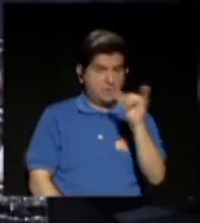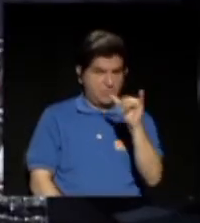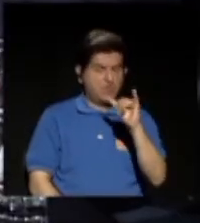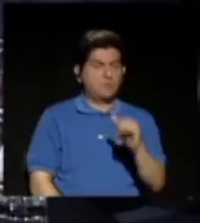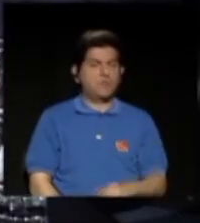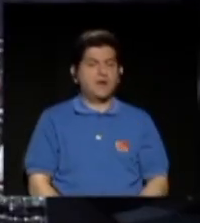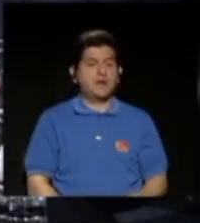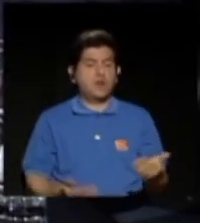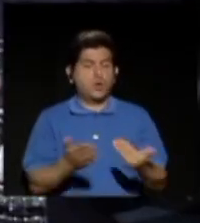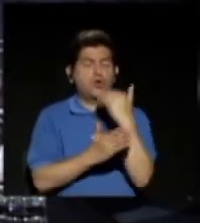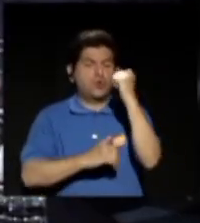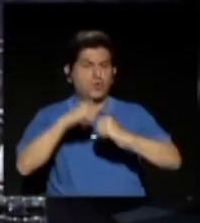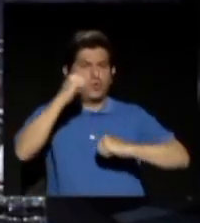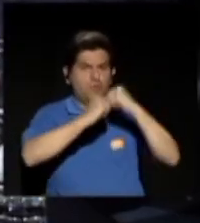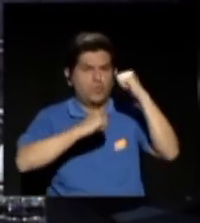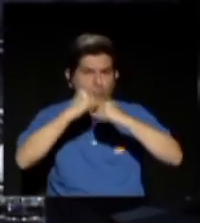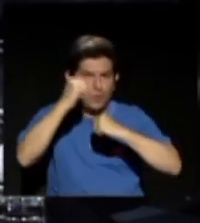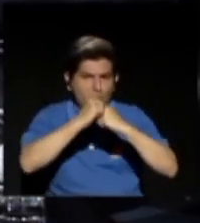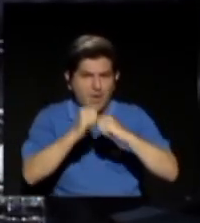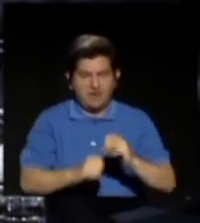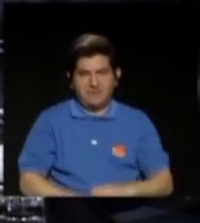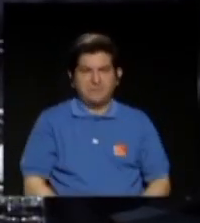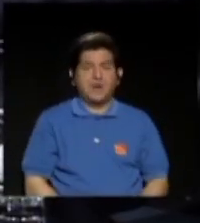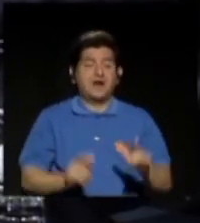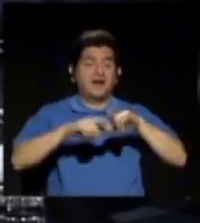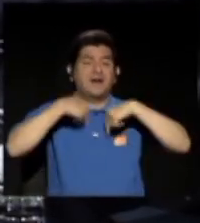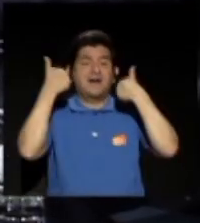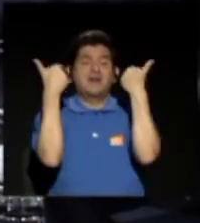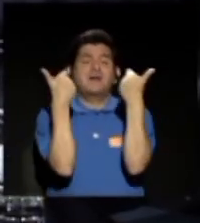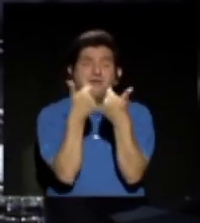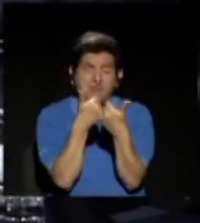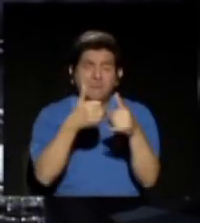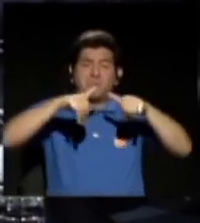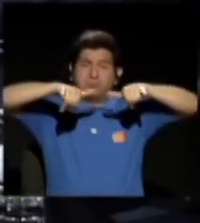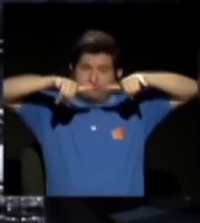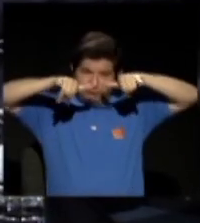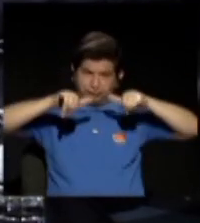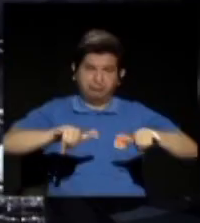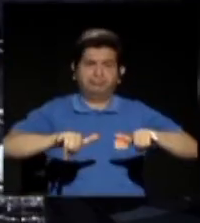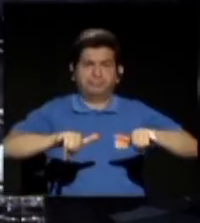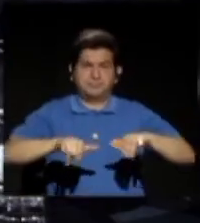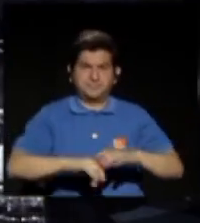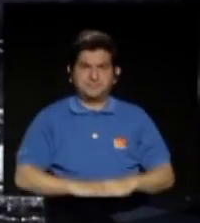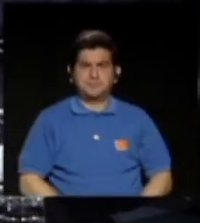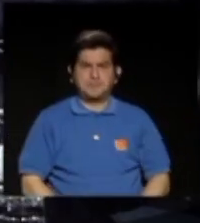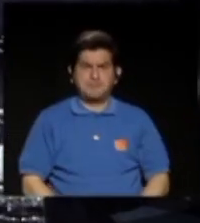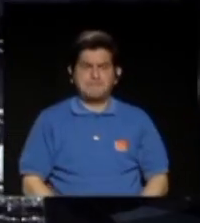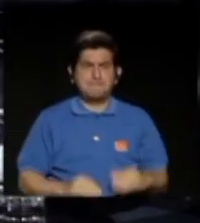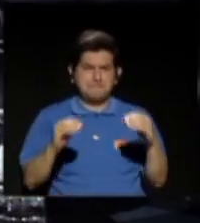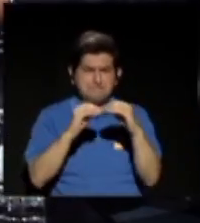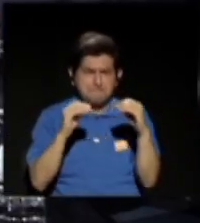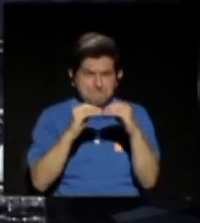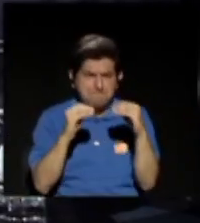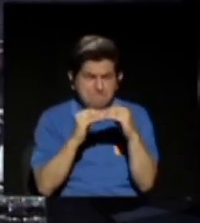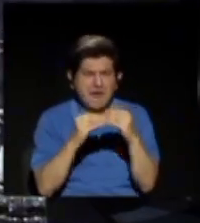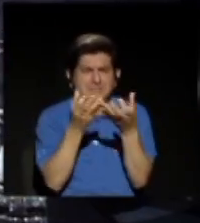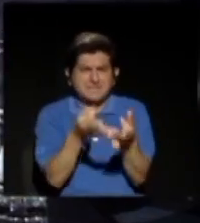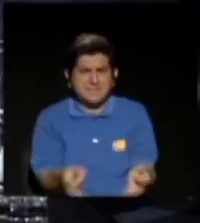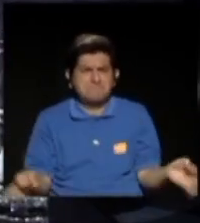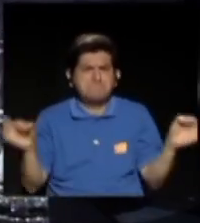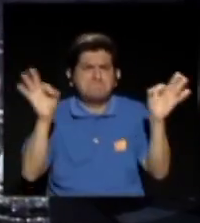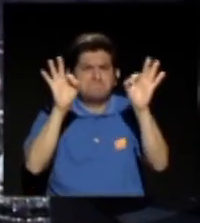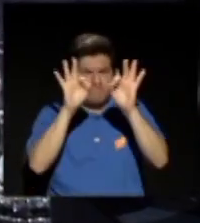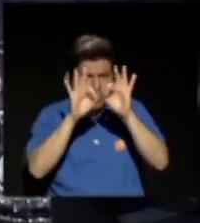nueva estructura, sí los grupos que se mantienen como que con una mayor ponderación o que son los que tienen